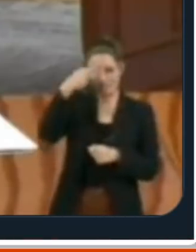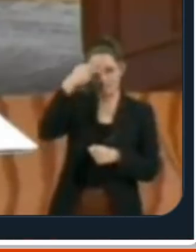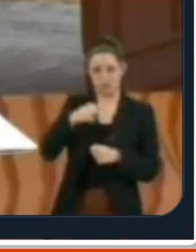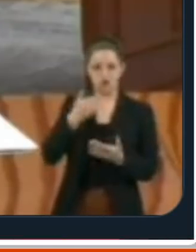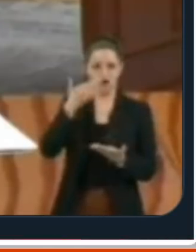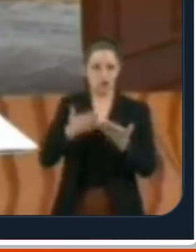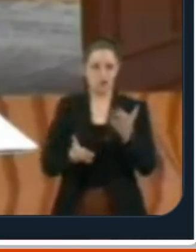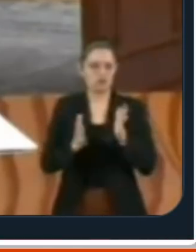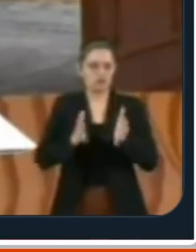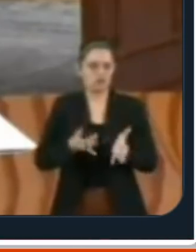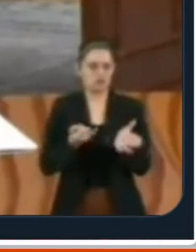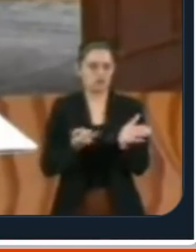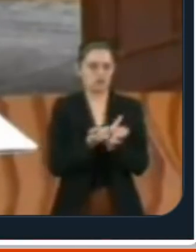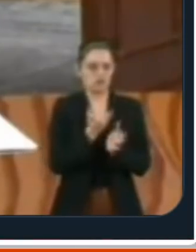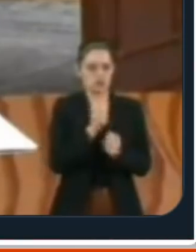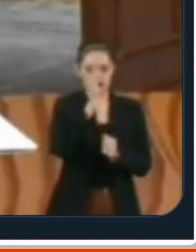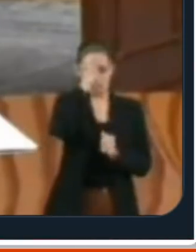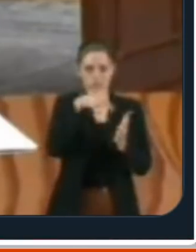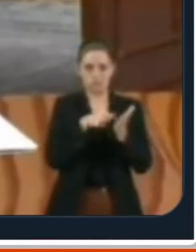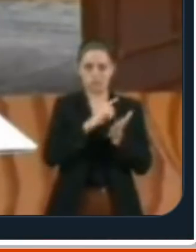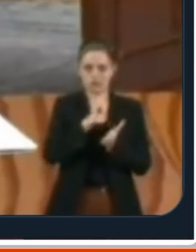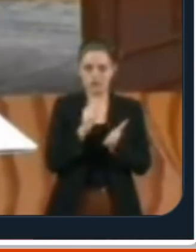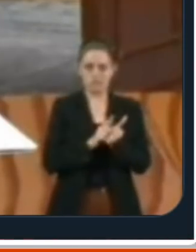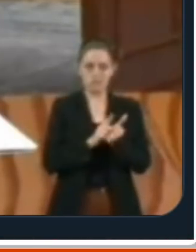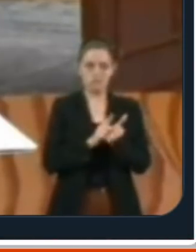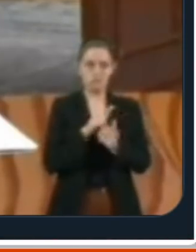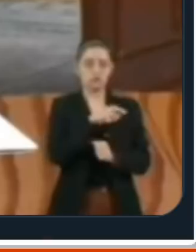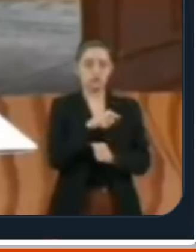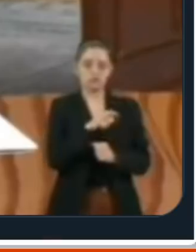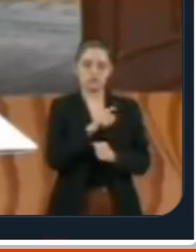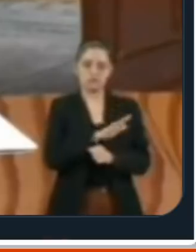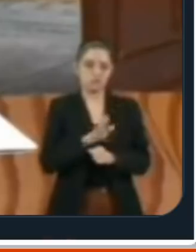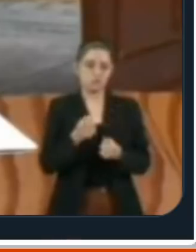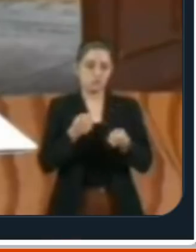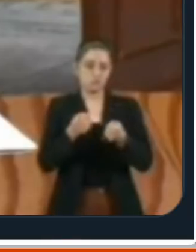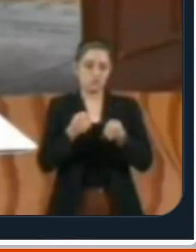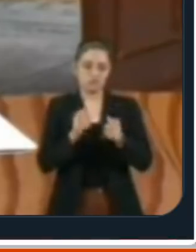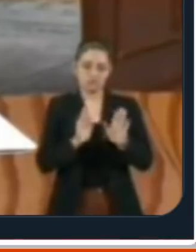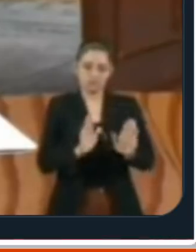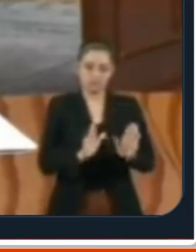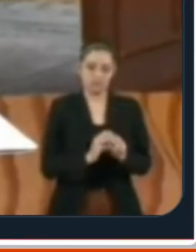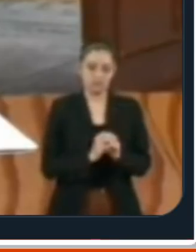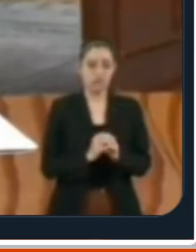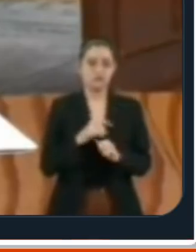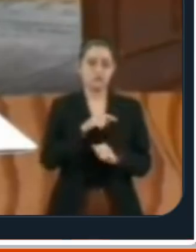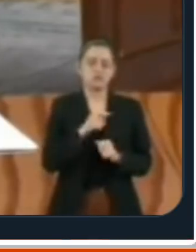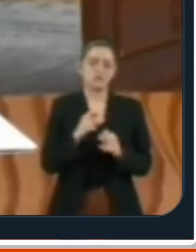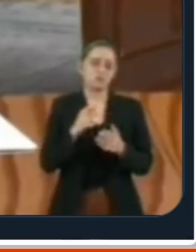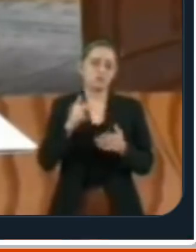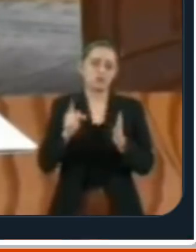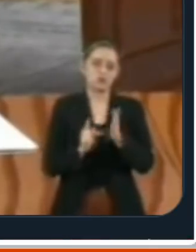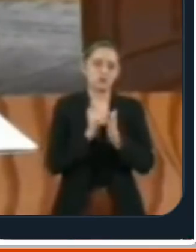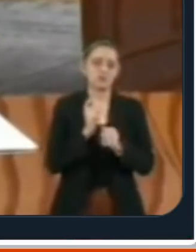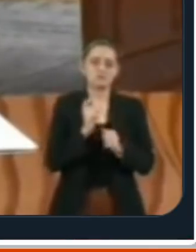Legal y legítimo que los contiene y los devuelve a su dimensión original